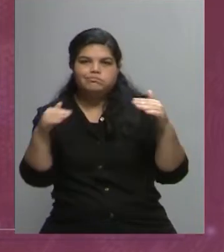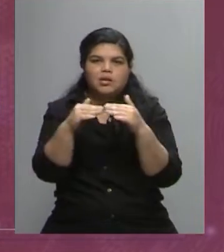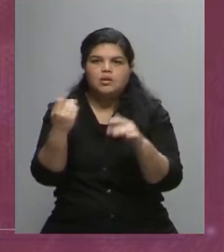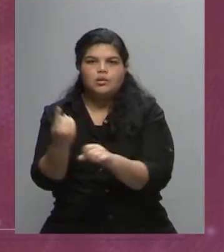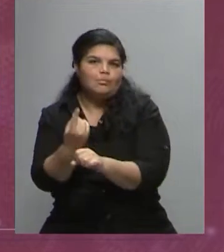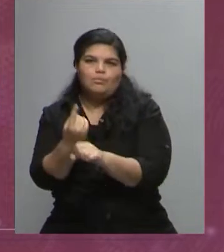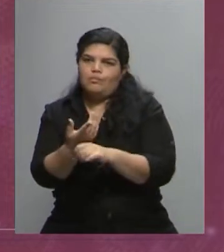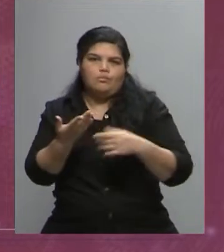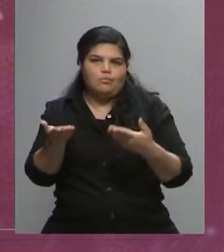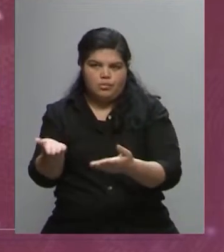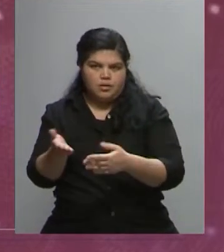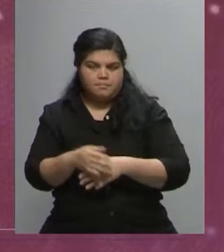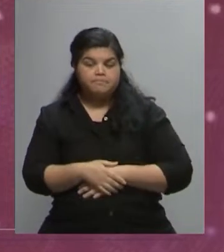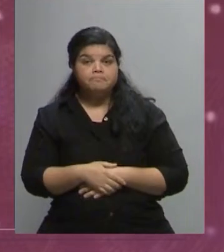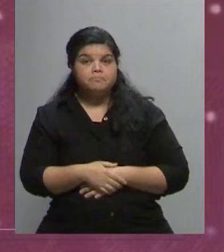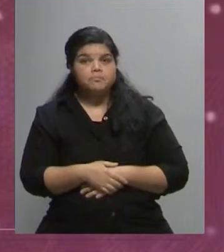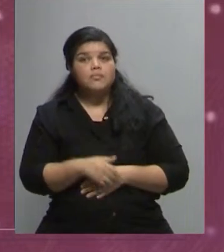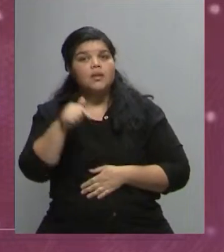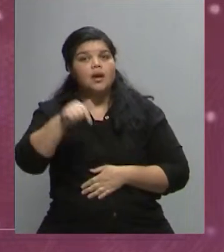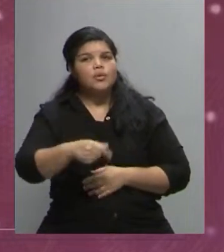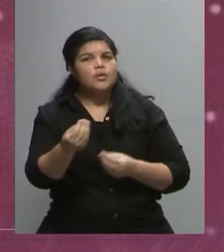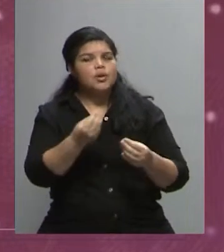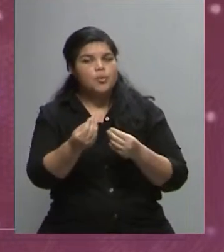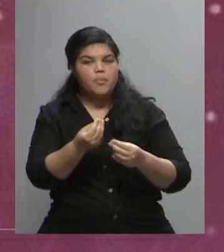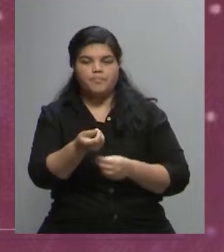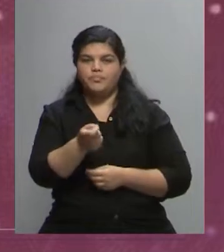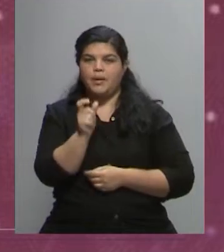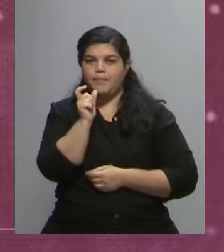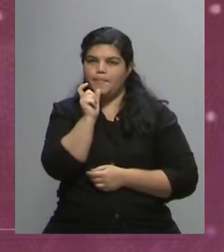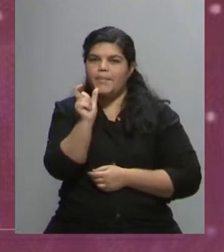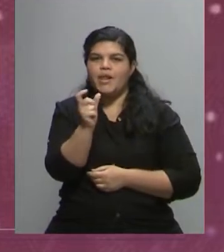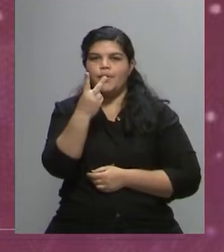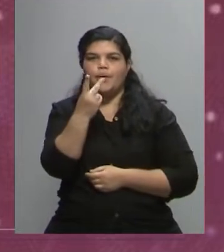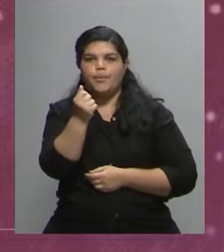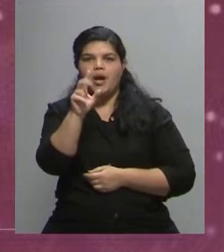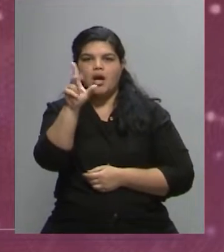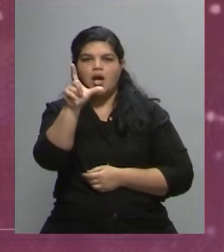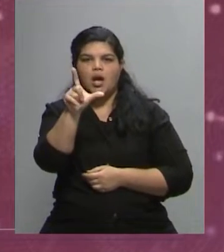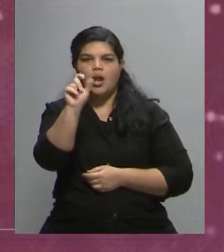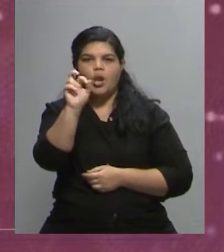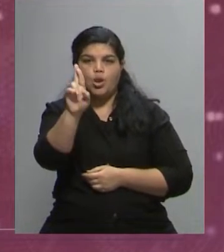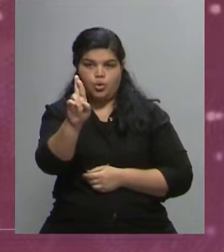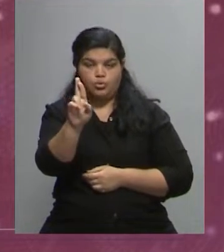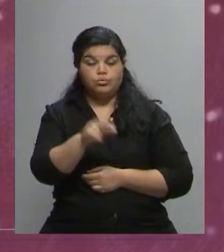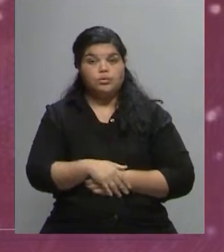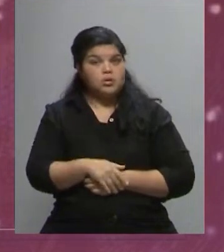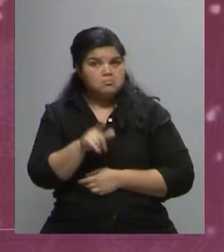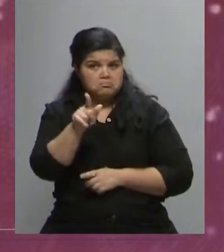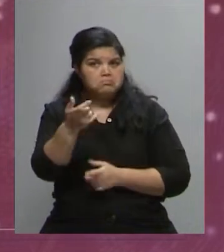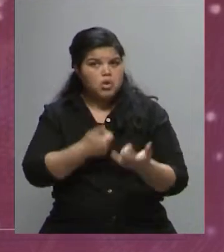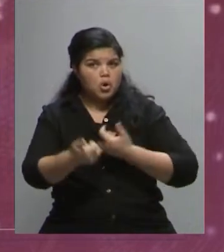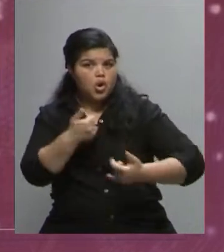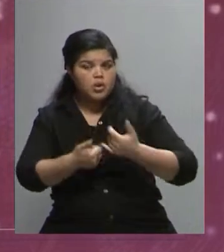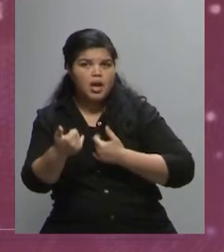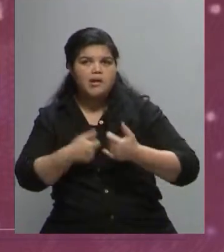valor digamos que tenemos en los datos. El dato en sí solo, digamos, como vos bien decís, desestructurado no tiene